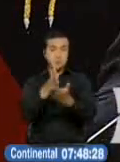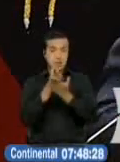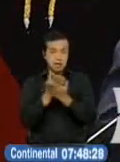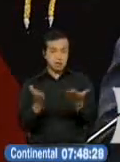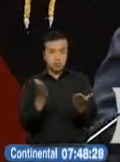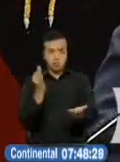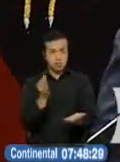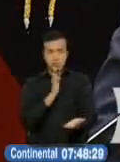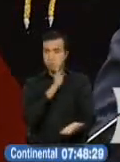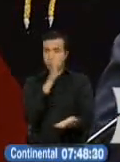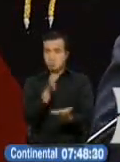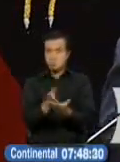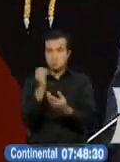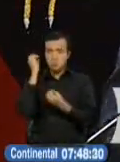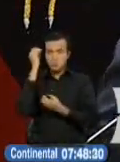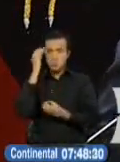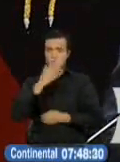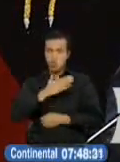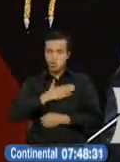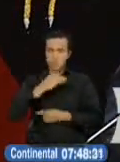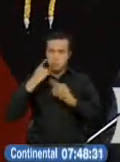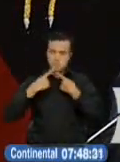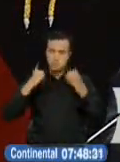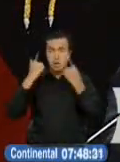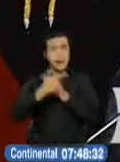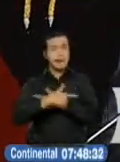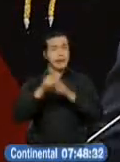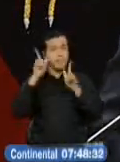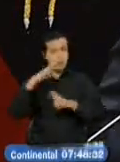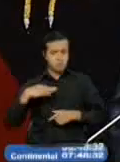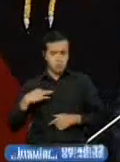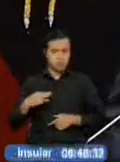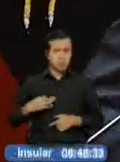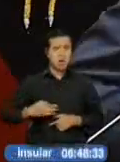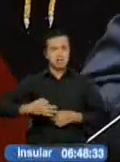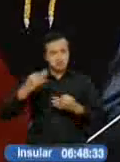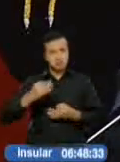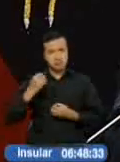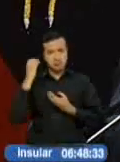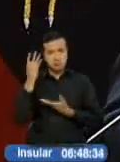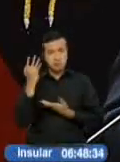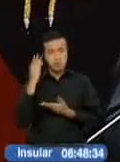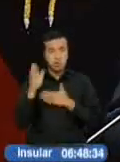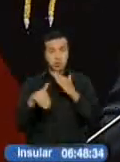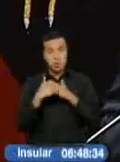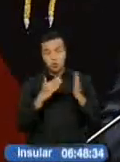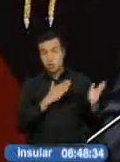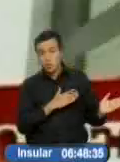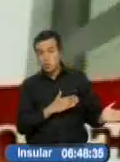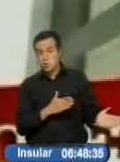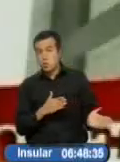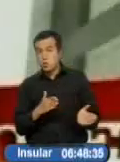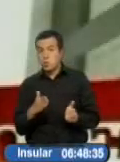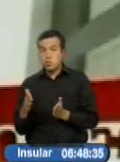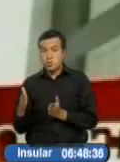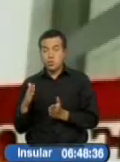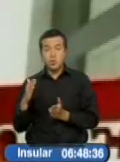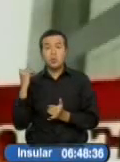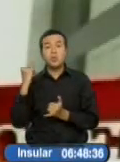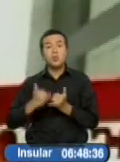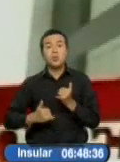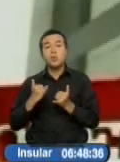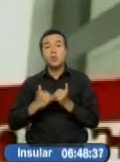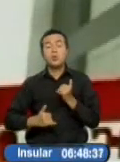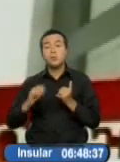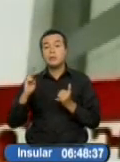estaré rendiendo mi versión libre y voluntaria como corresponde y todo lo que se requiera. Por último, el